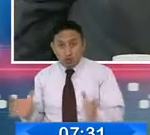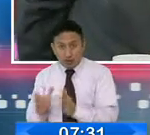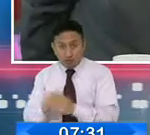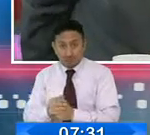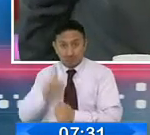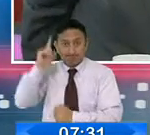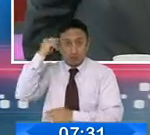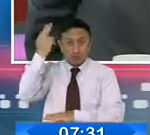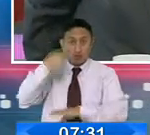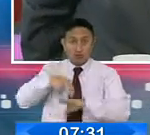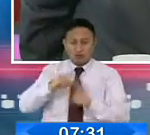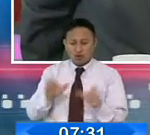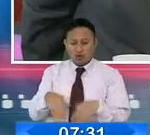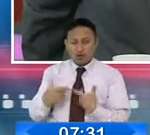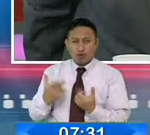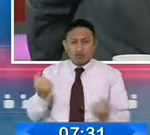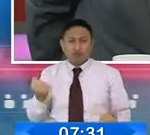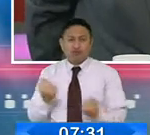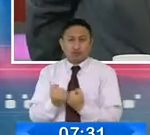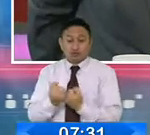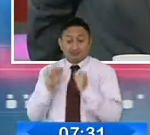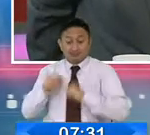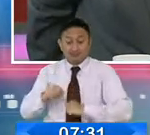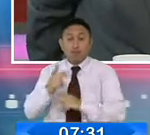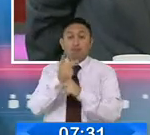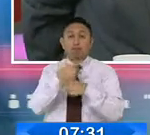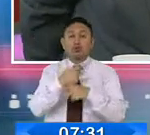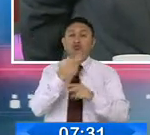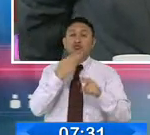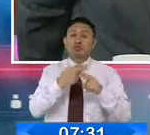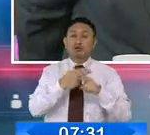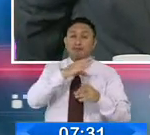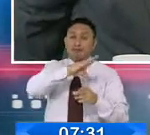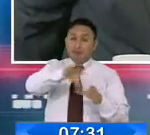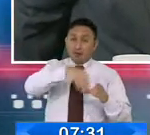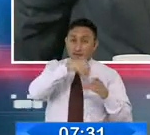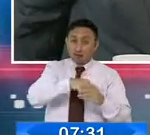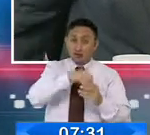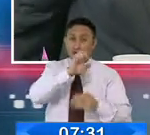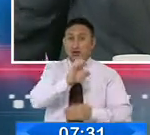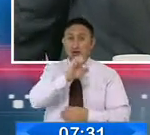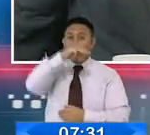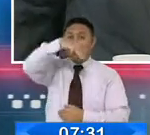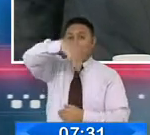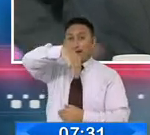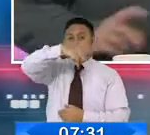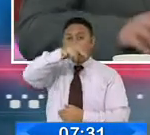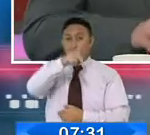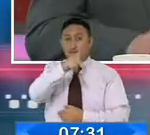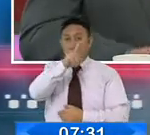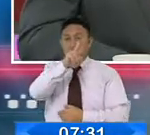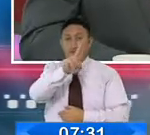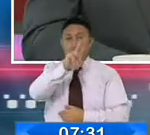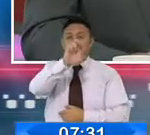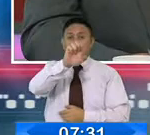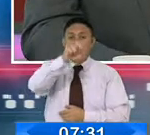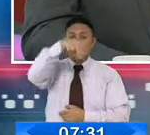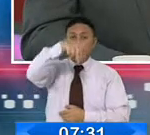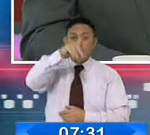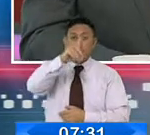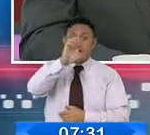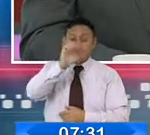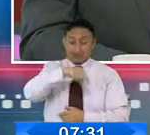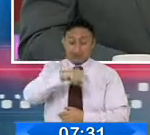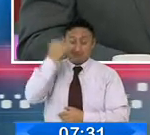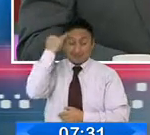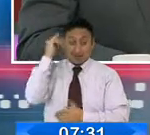nacional ha sacado un producto que se llama Fondo Emprende, que es una inversión estatal para ideas innovadoras.